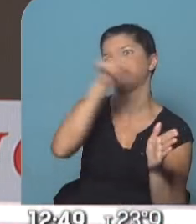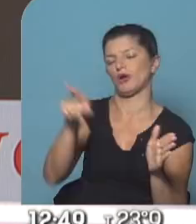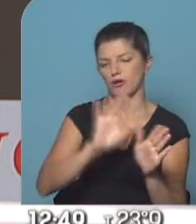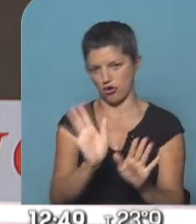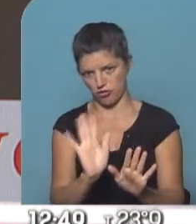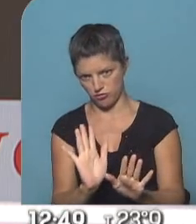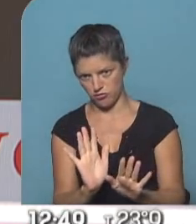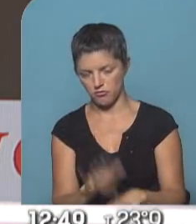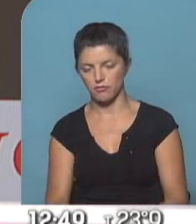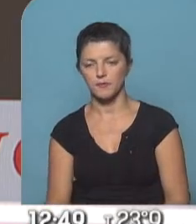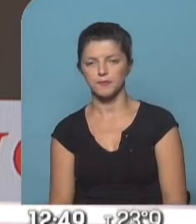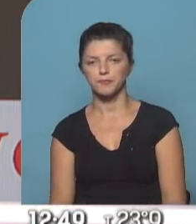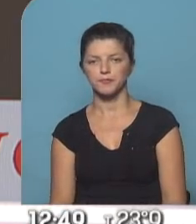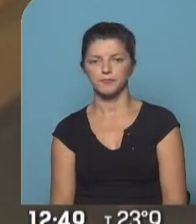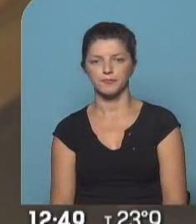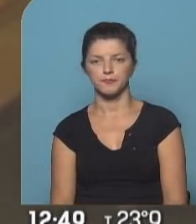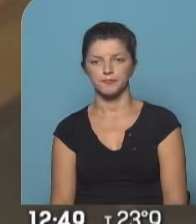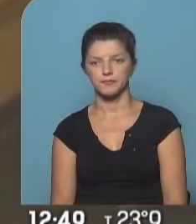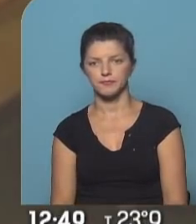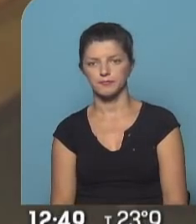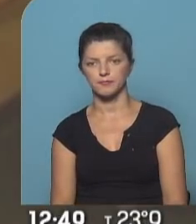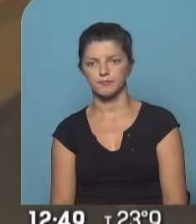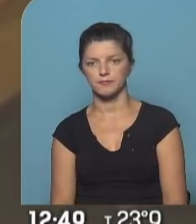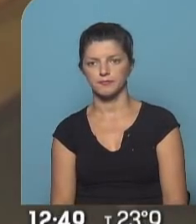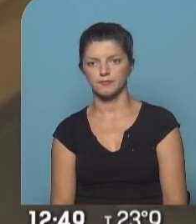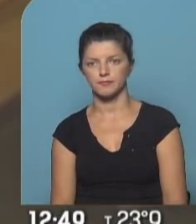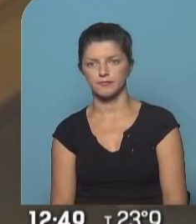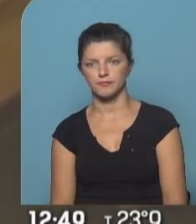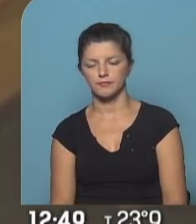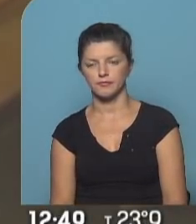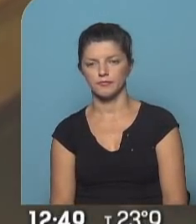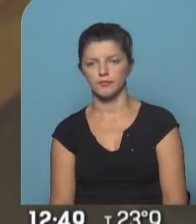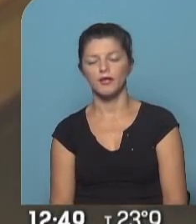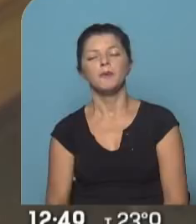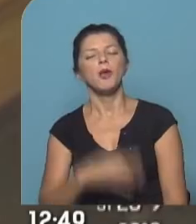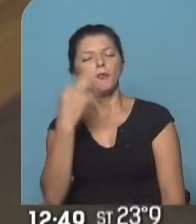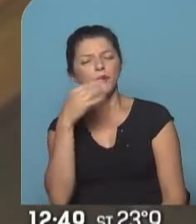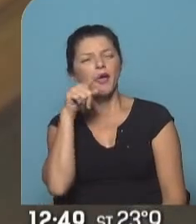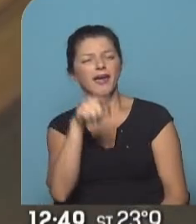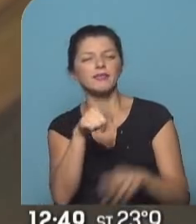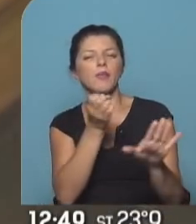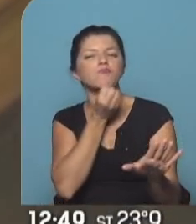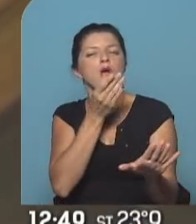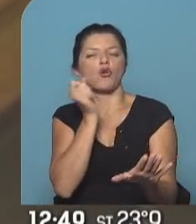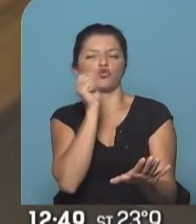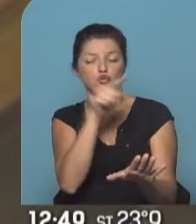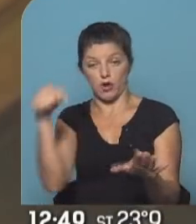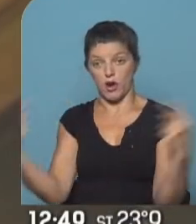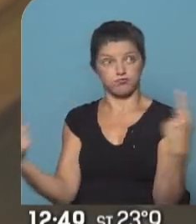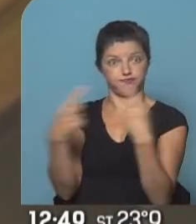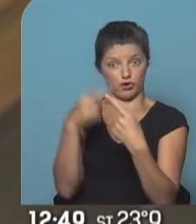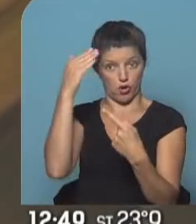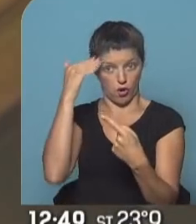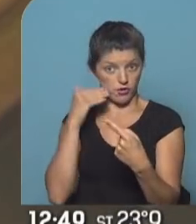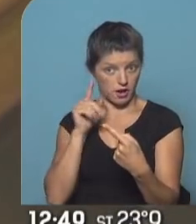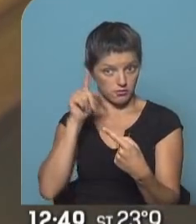Digamos que igual la mayor sorpresa o el mayor riesgo de estas declaraciones de Trump ahora y esta pelea con Kim es que vienen